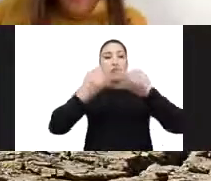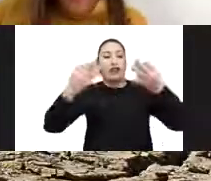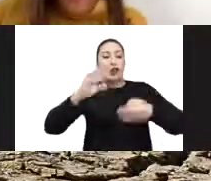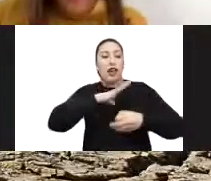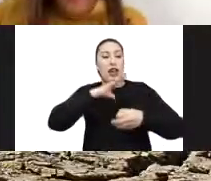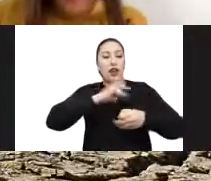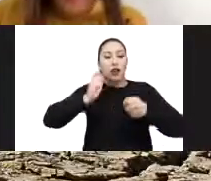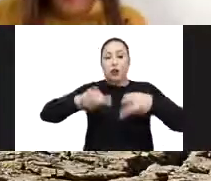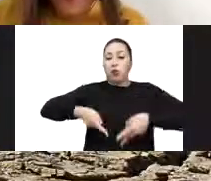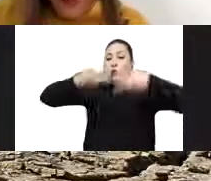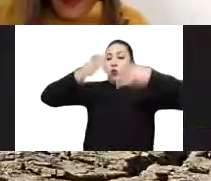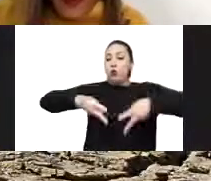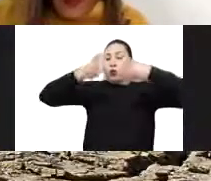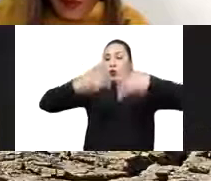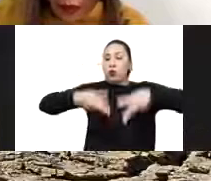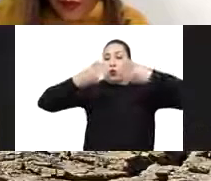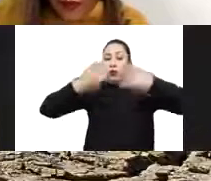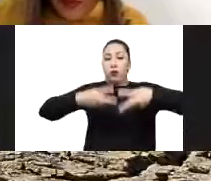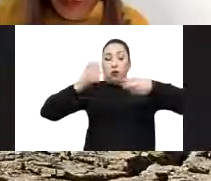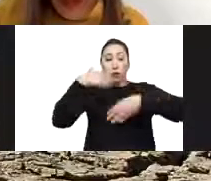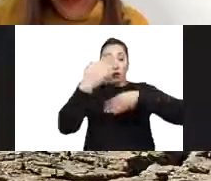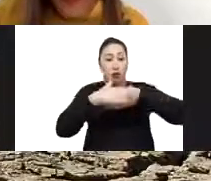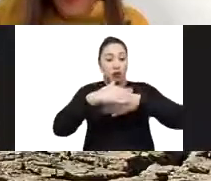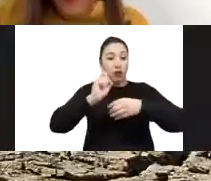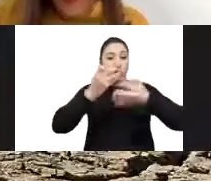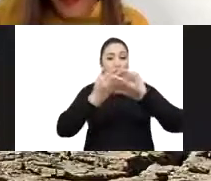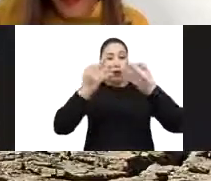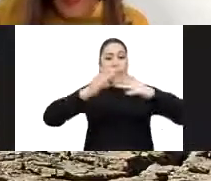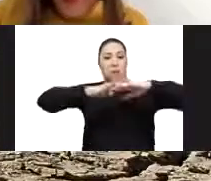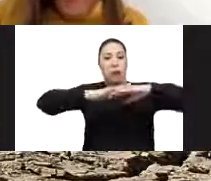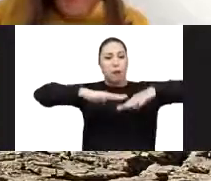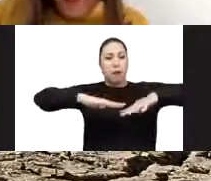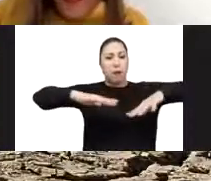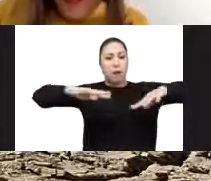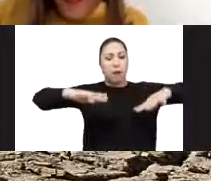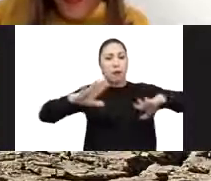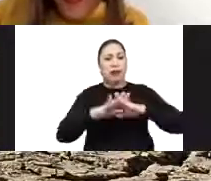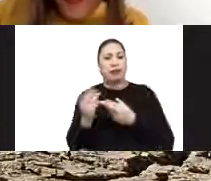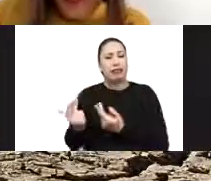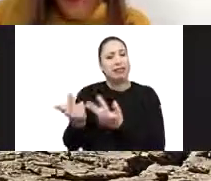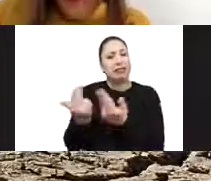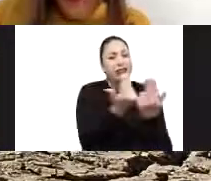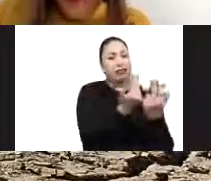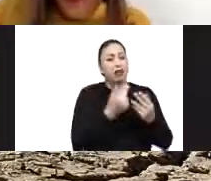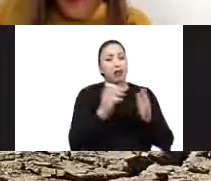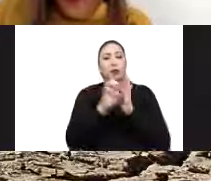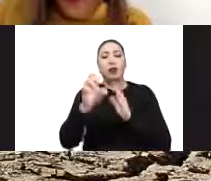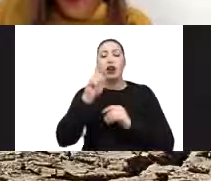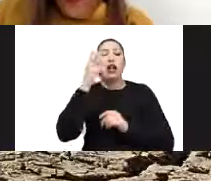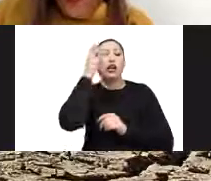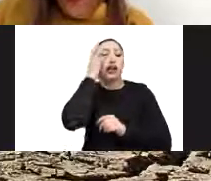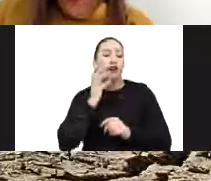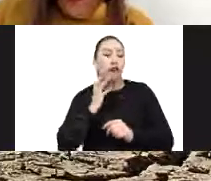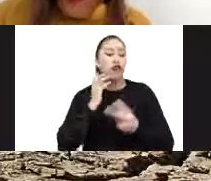tener ciudades, o sea, si ustedes pueden ver la escasez de agua que ya tienen ciudades como León o